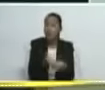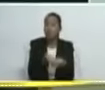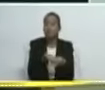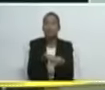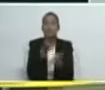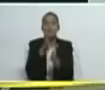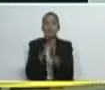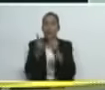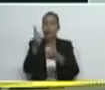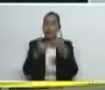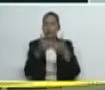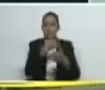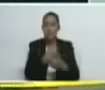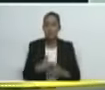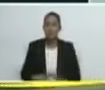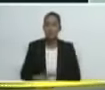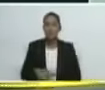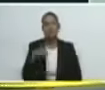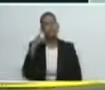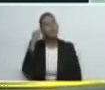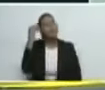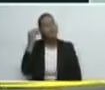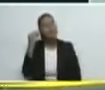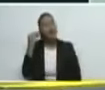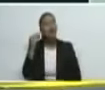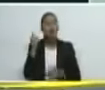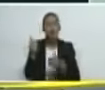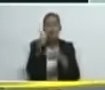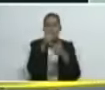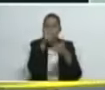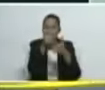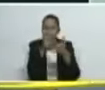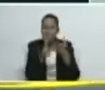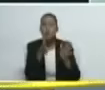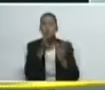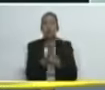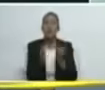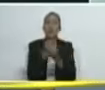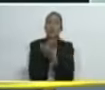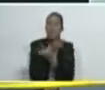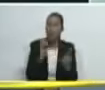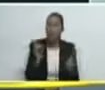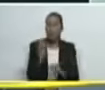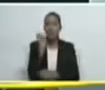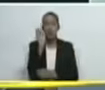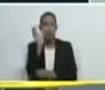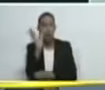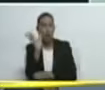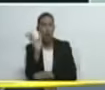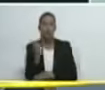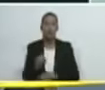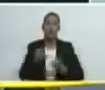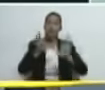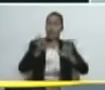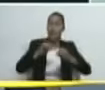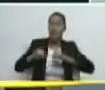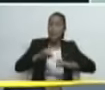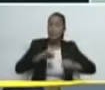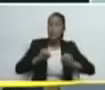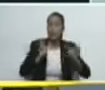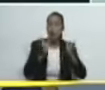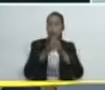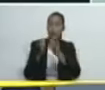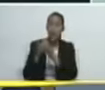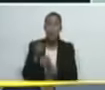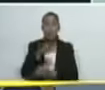pasando por cada uno de los procesos democráticos, de los congresos, de los 10 movimientos y partidos políticos del